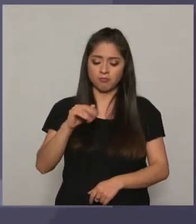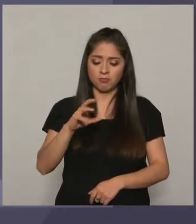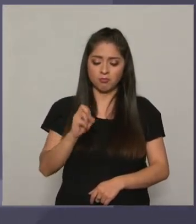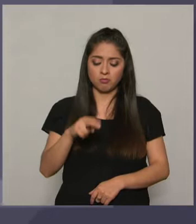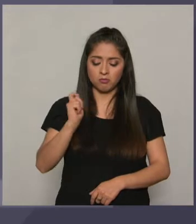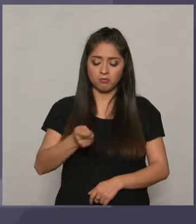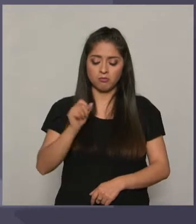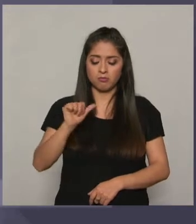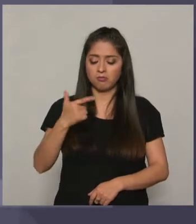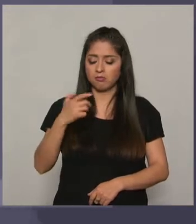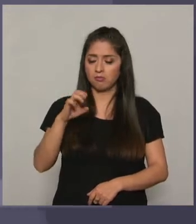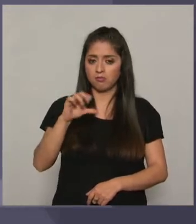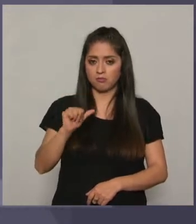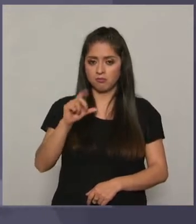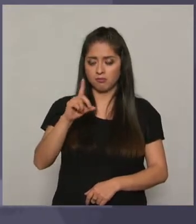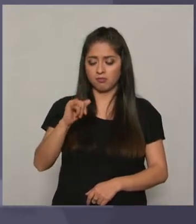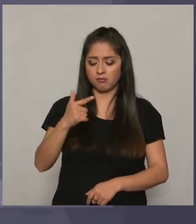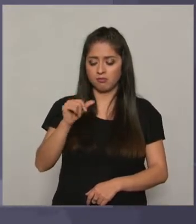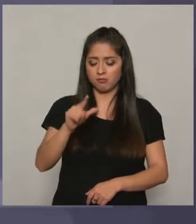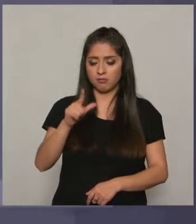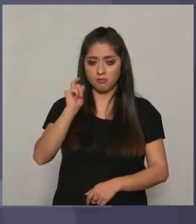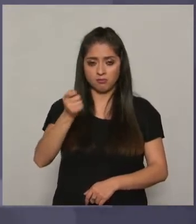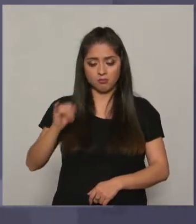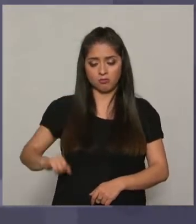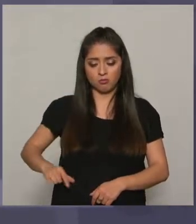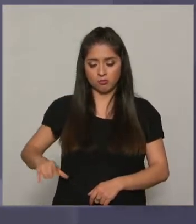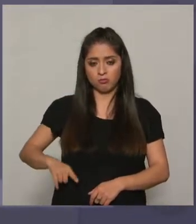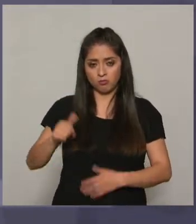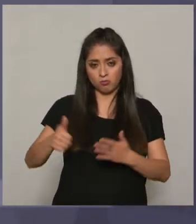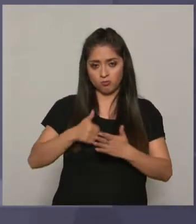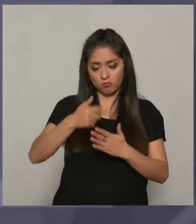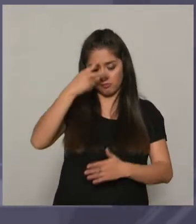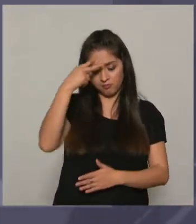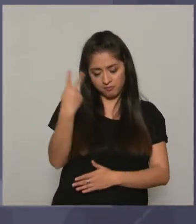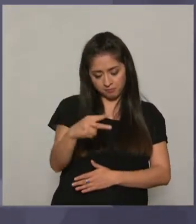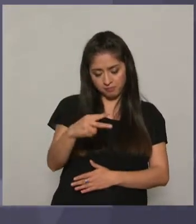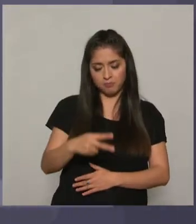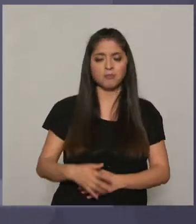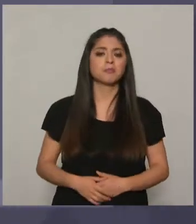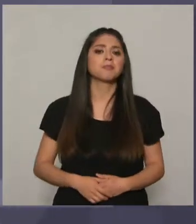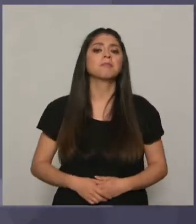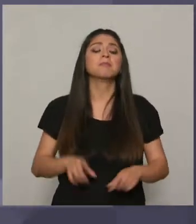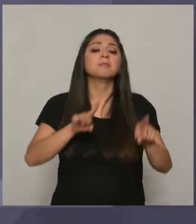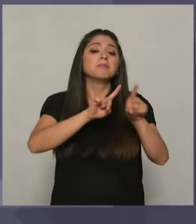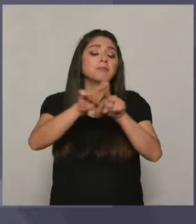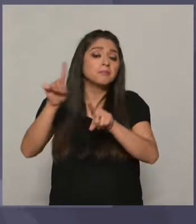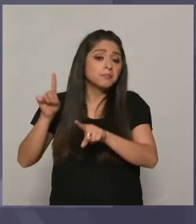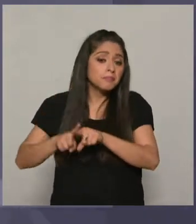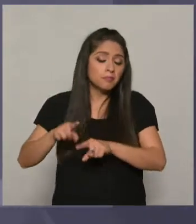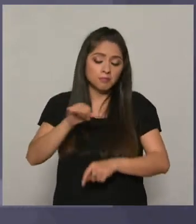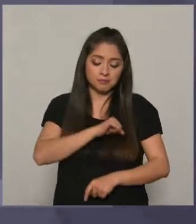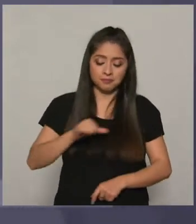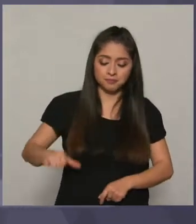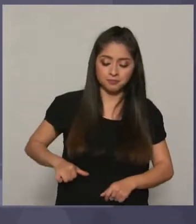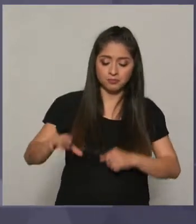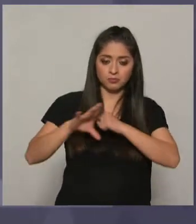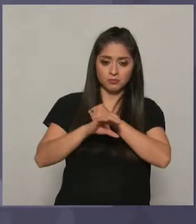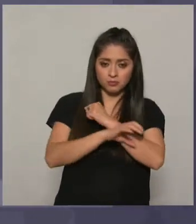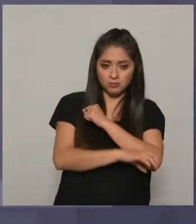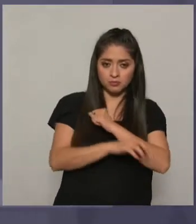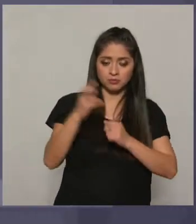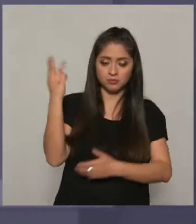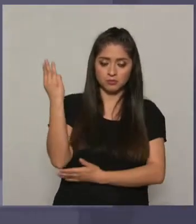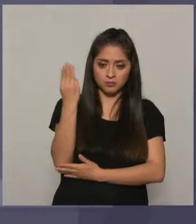Agencia Digital del Gobierno de la Ciudad de México. Entonces, las alcaldías Coajimalpa, Magdalena